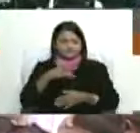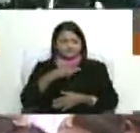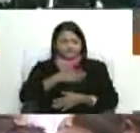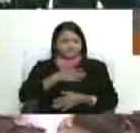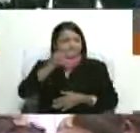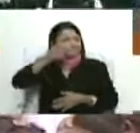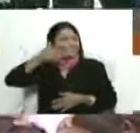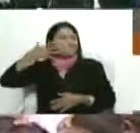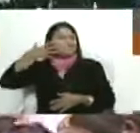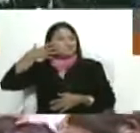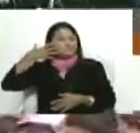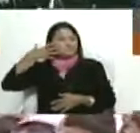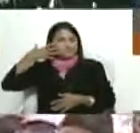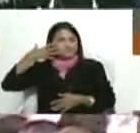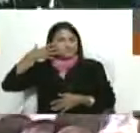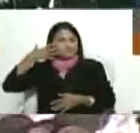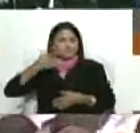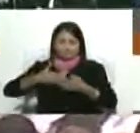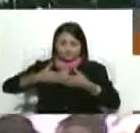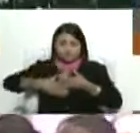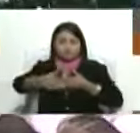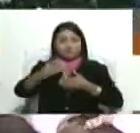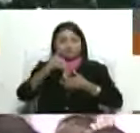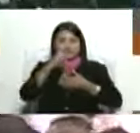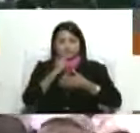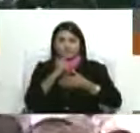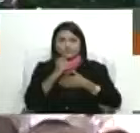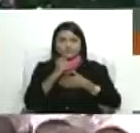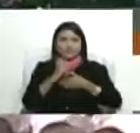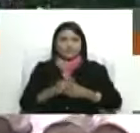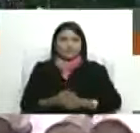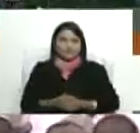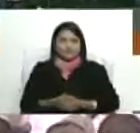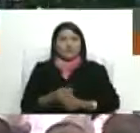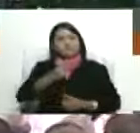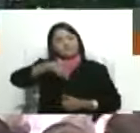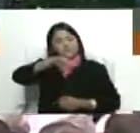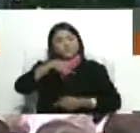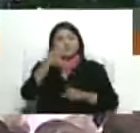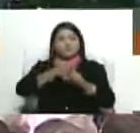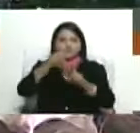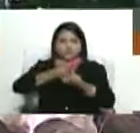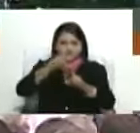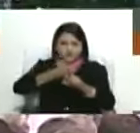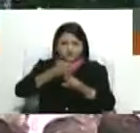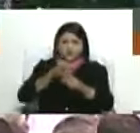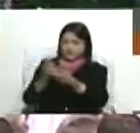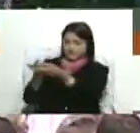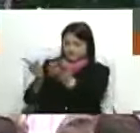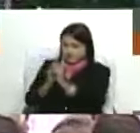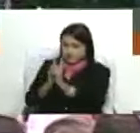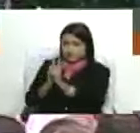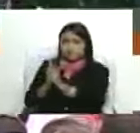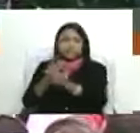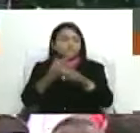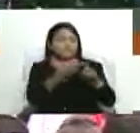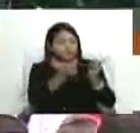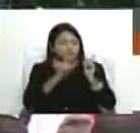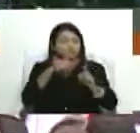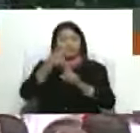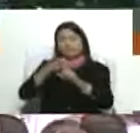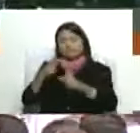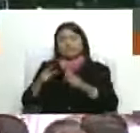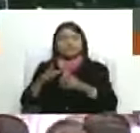orgullosos en los años por venir por esta batalla que todas ustedes y todos ustedes libran en